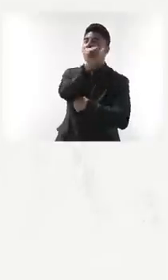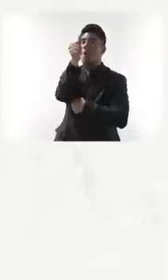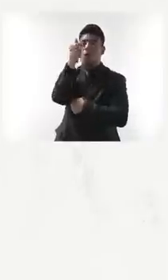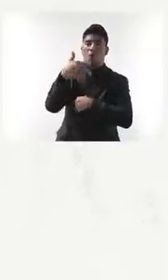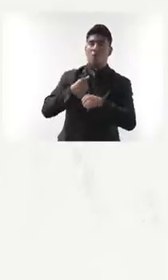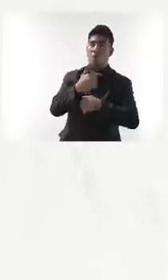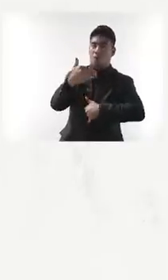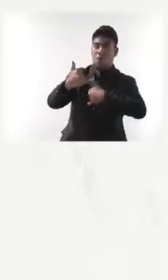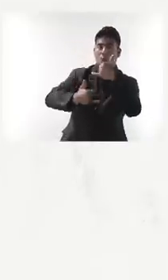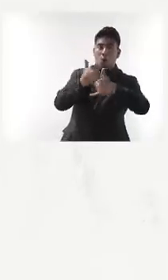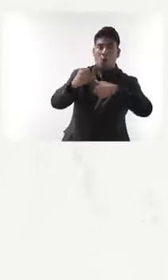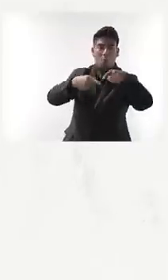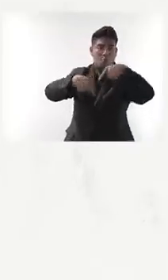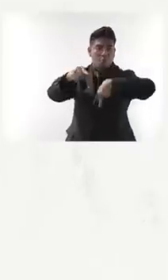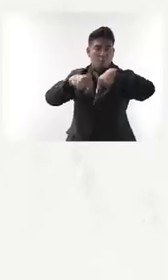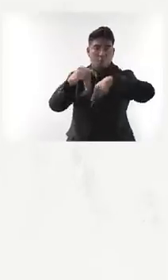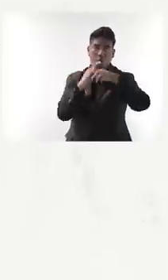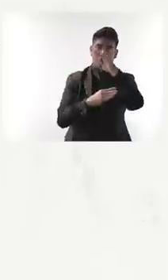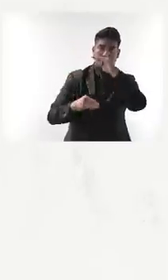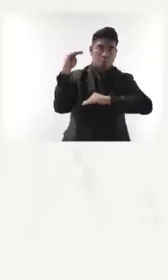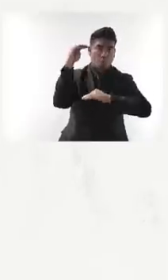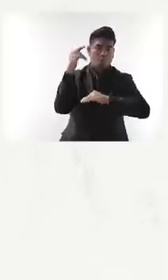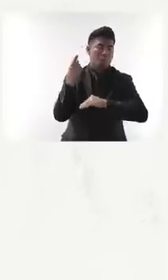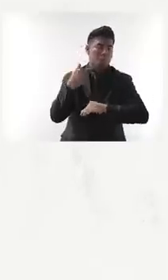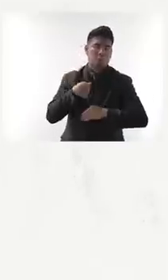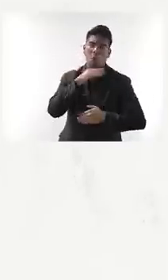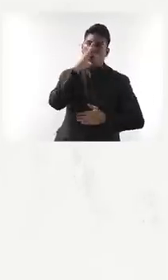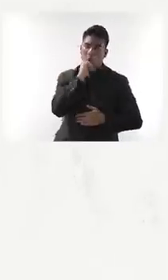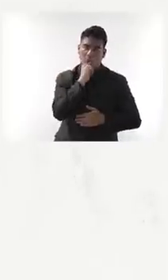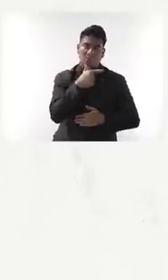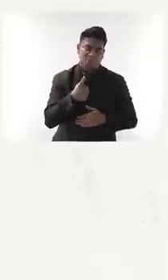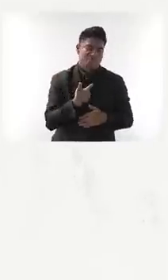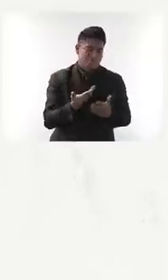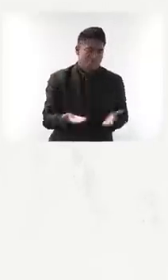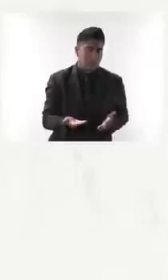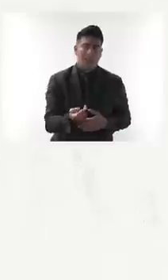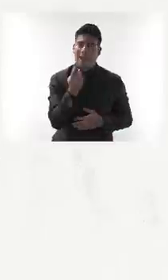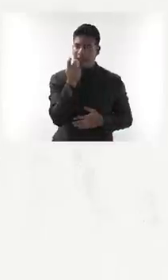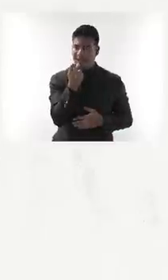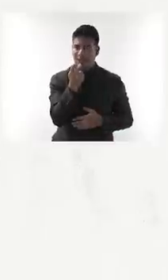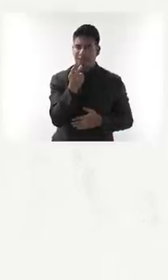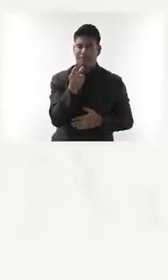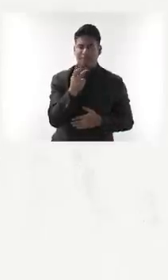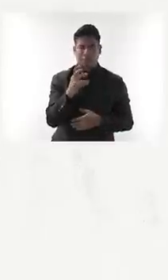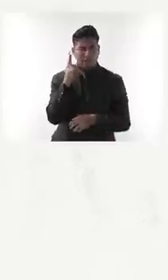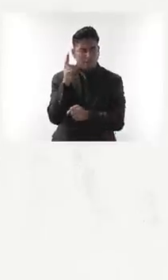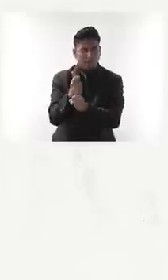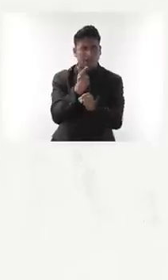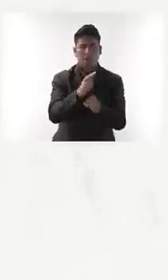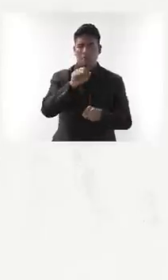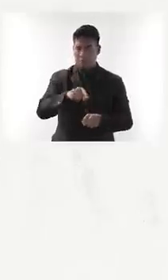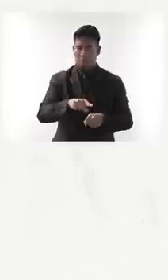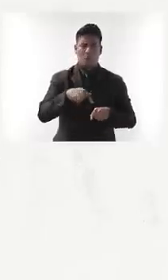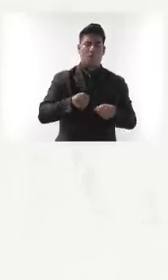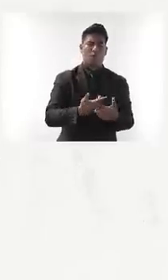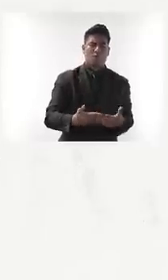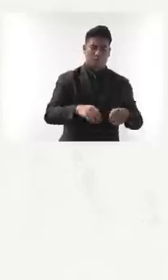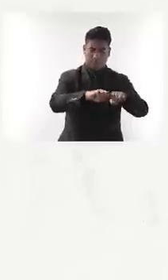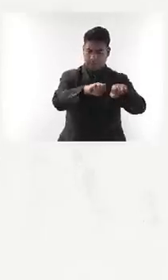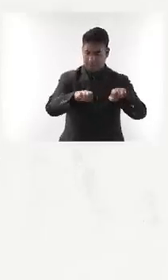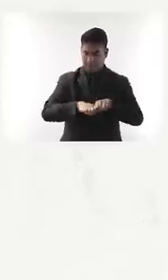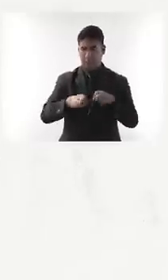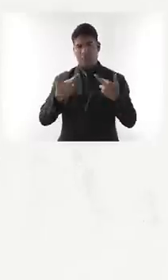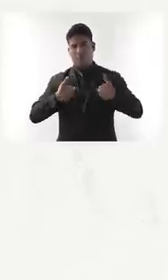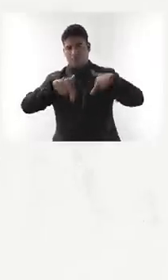manera conjunta. Y también eliminar operaciones por parte de clubes y de representantes. Ahora con